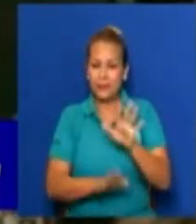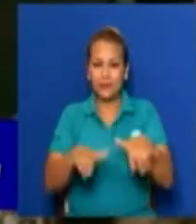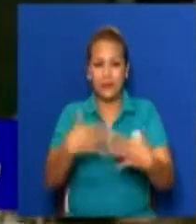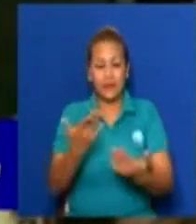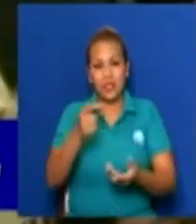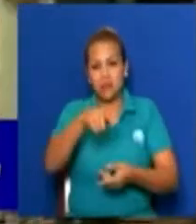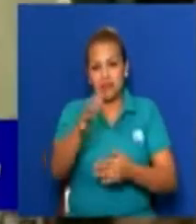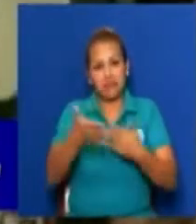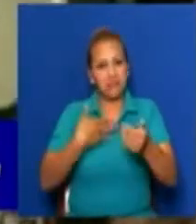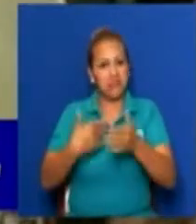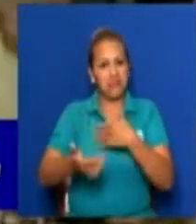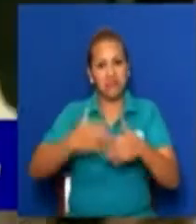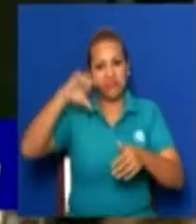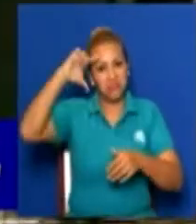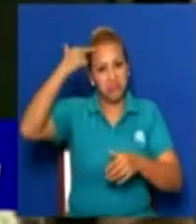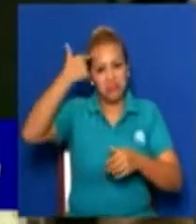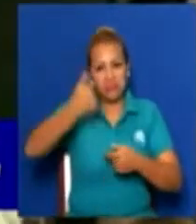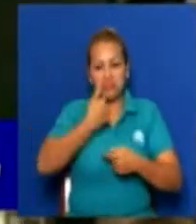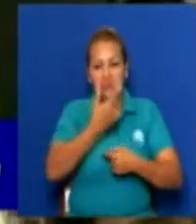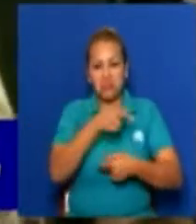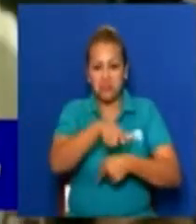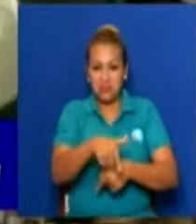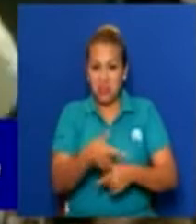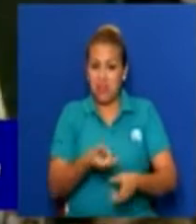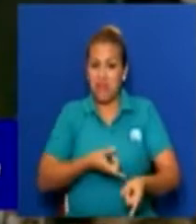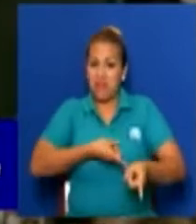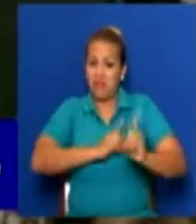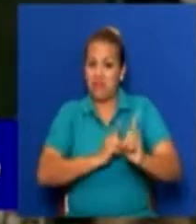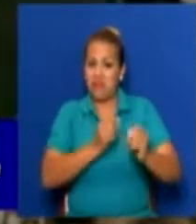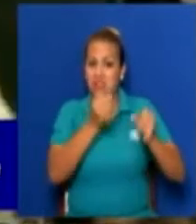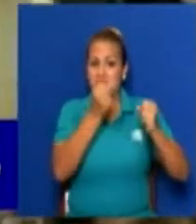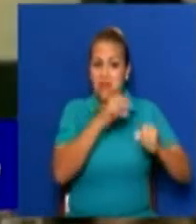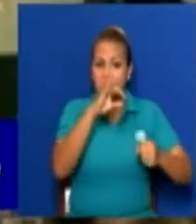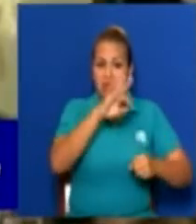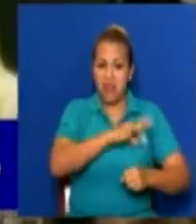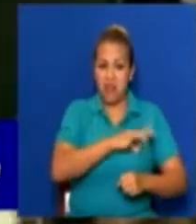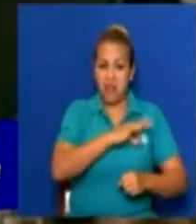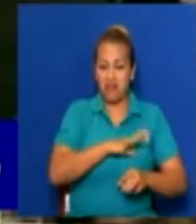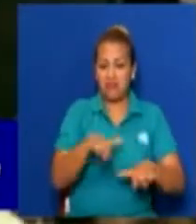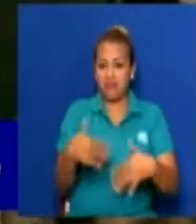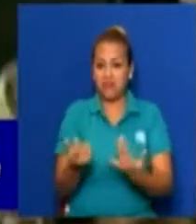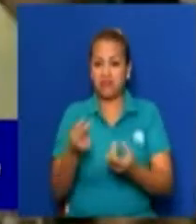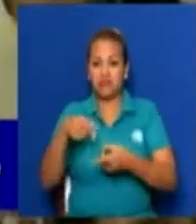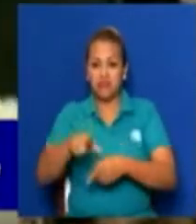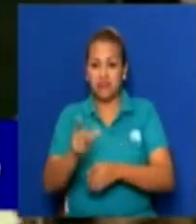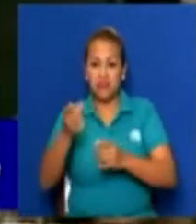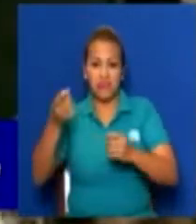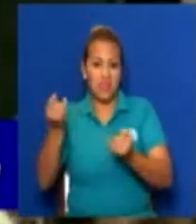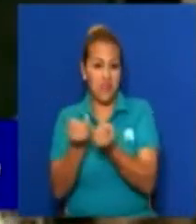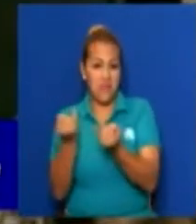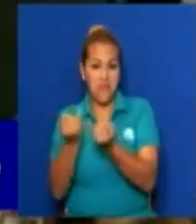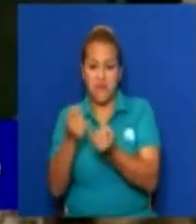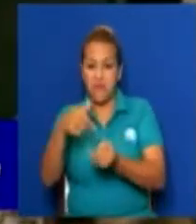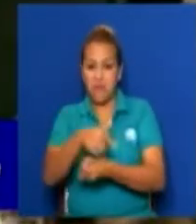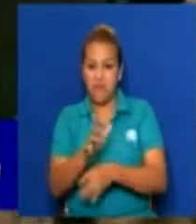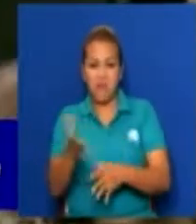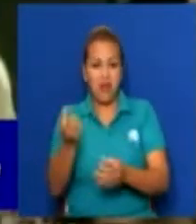dice igual salario por igual trabajo en iguales